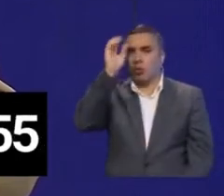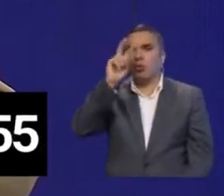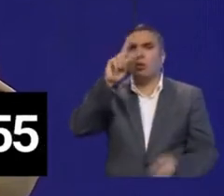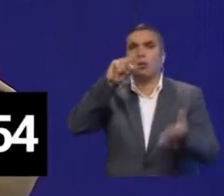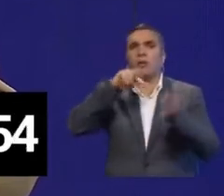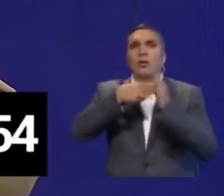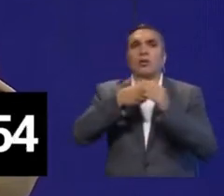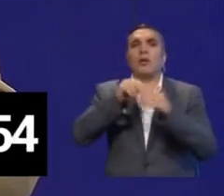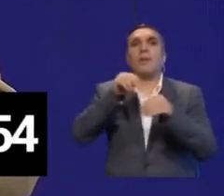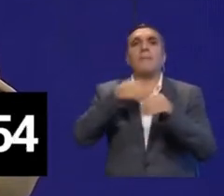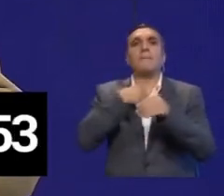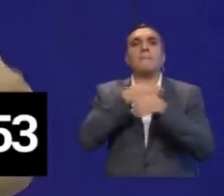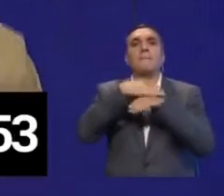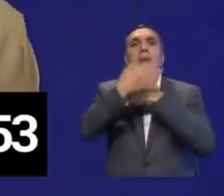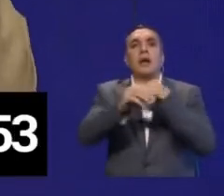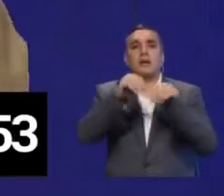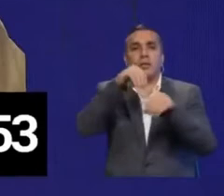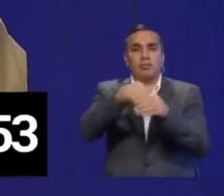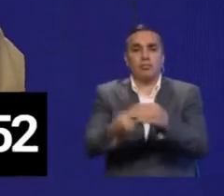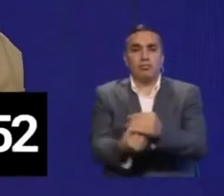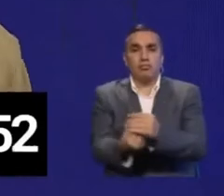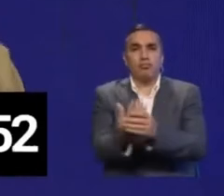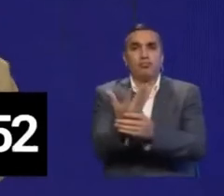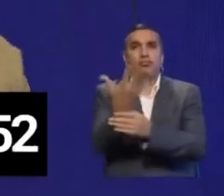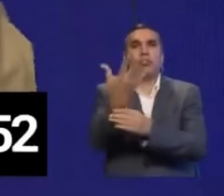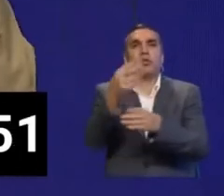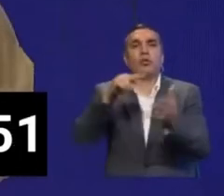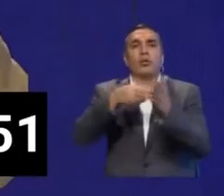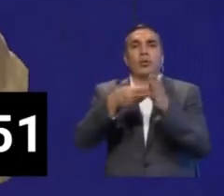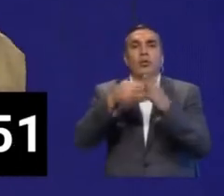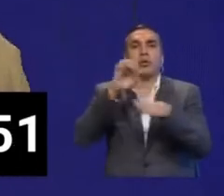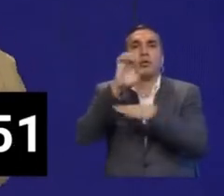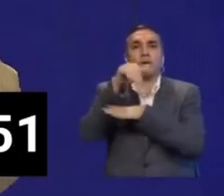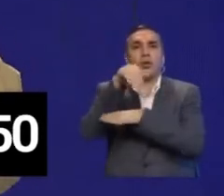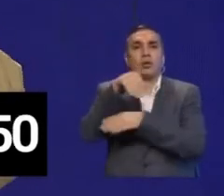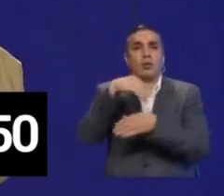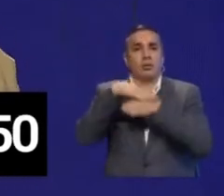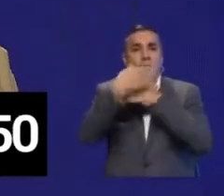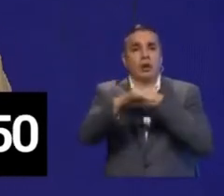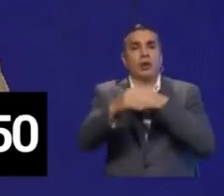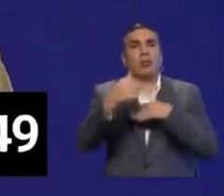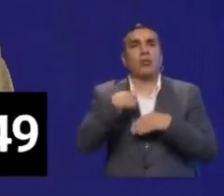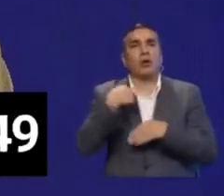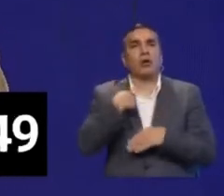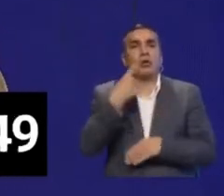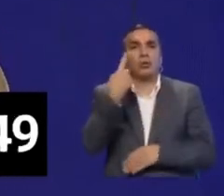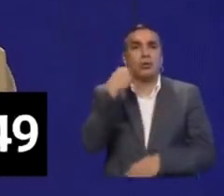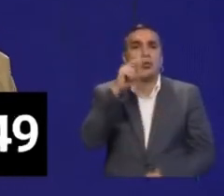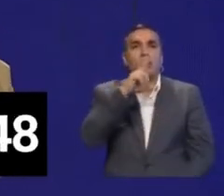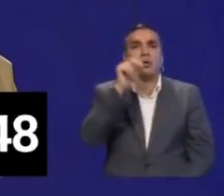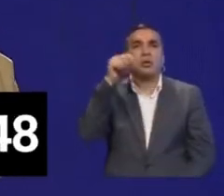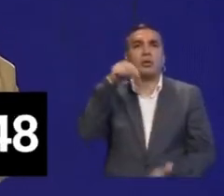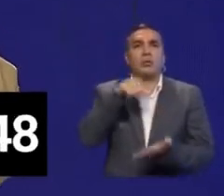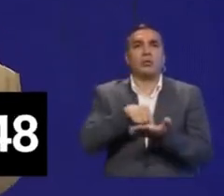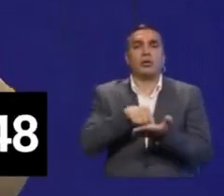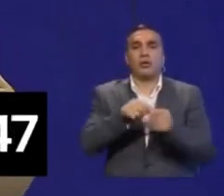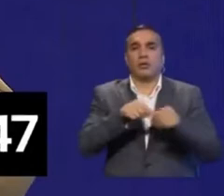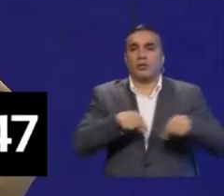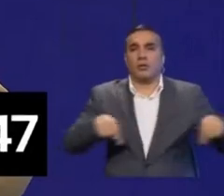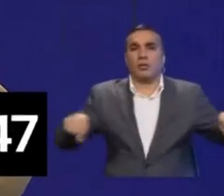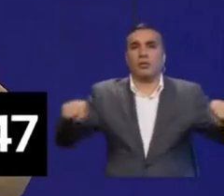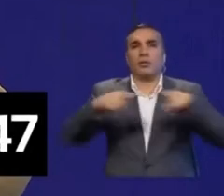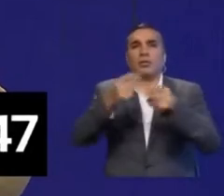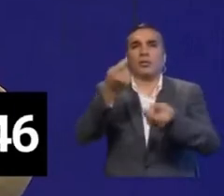en el mar, que representa que el Ecuador en su mar territorial podría tener 1.300.000 hectáreas para